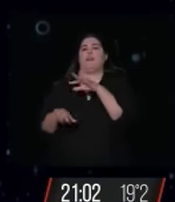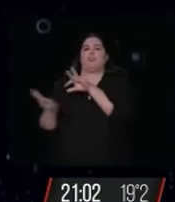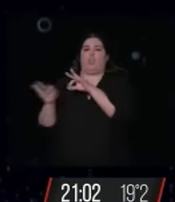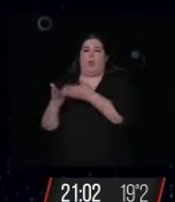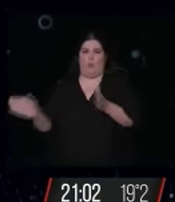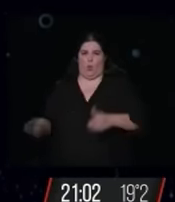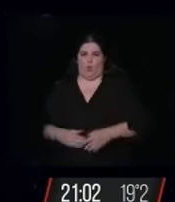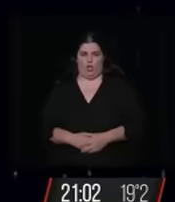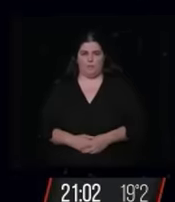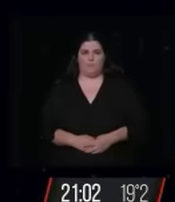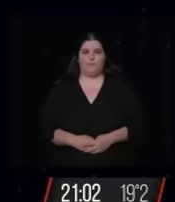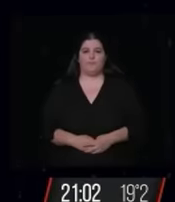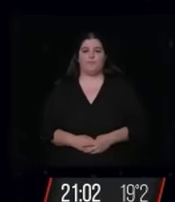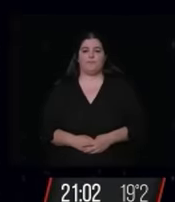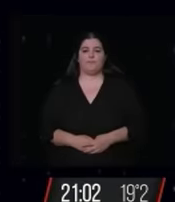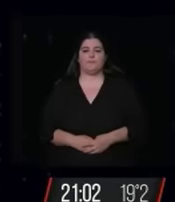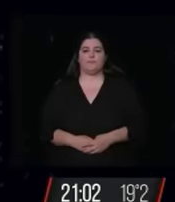público.